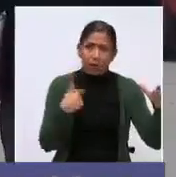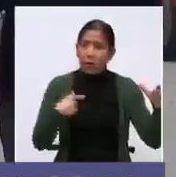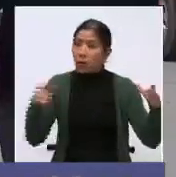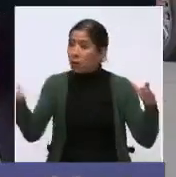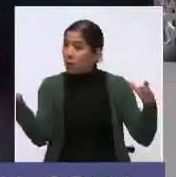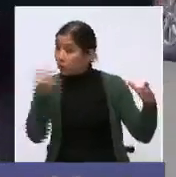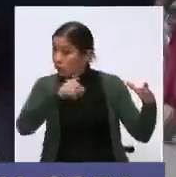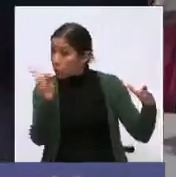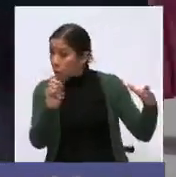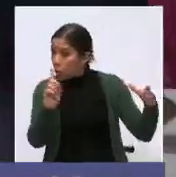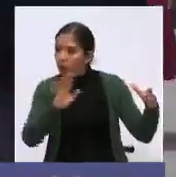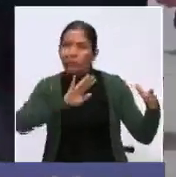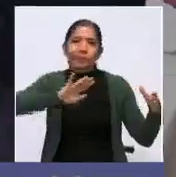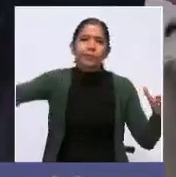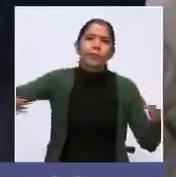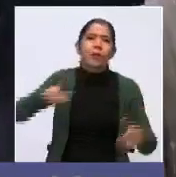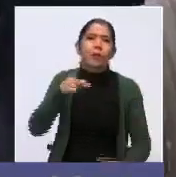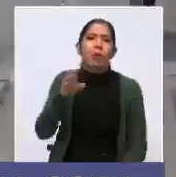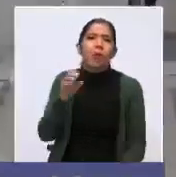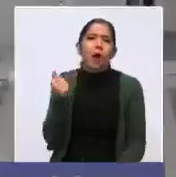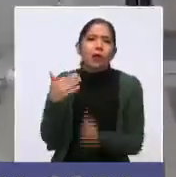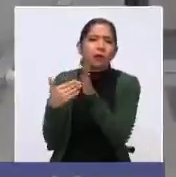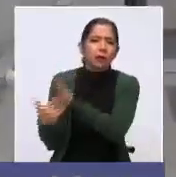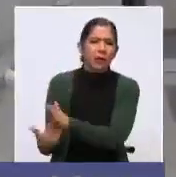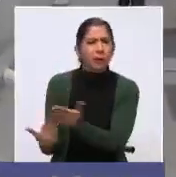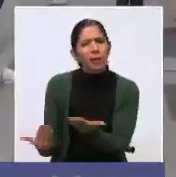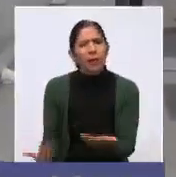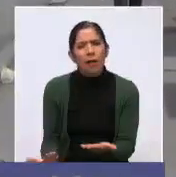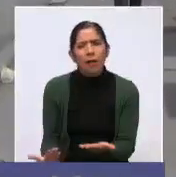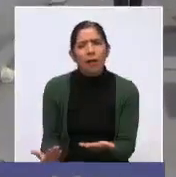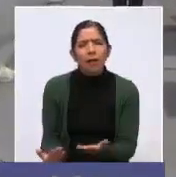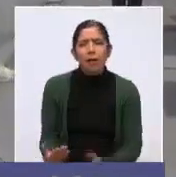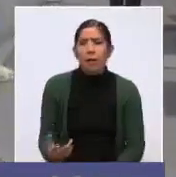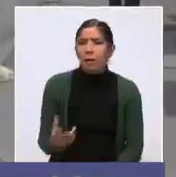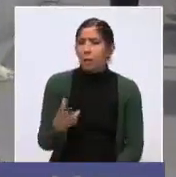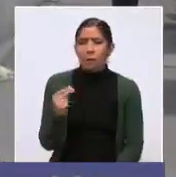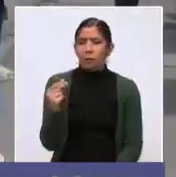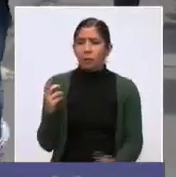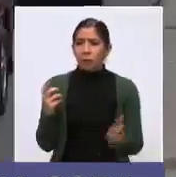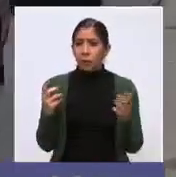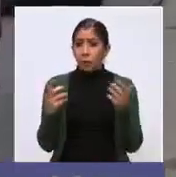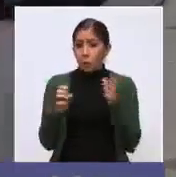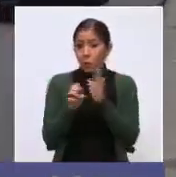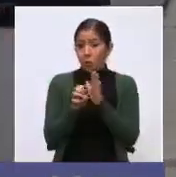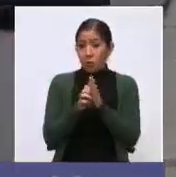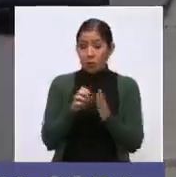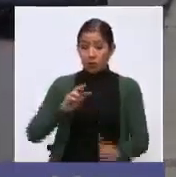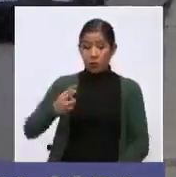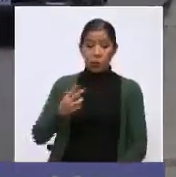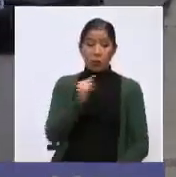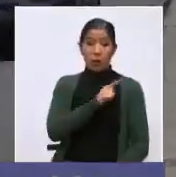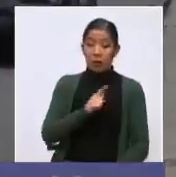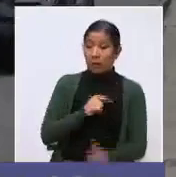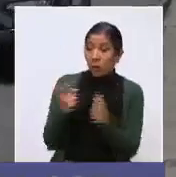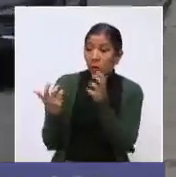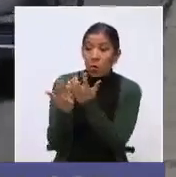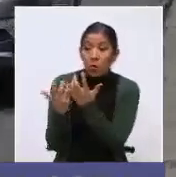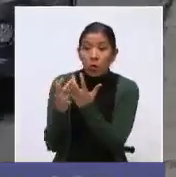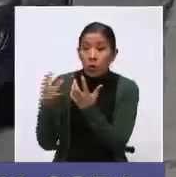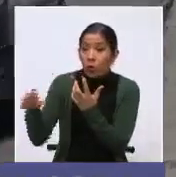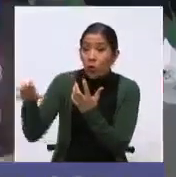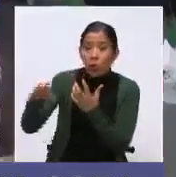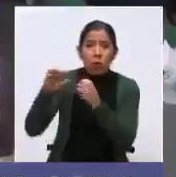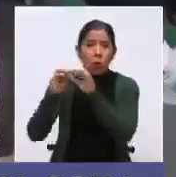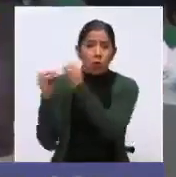estás discriminado en las POAS. No hay una coordinación directa con organizaciones sociales, solamente con